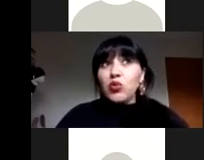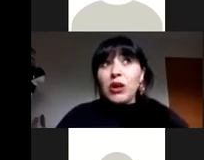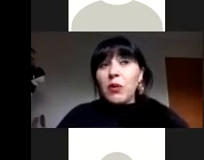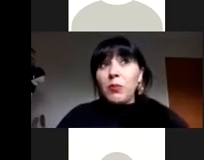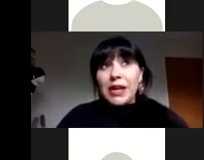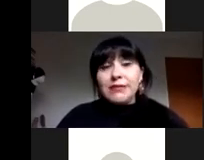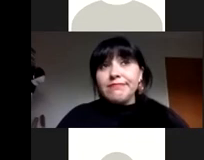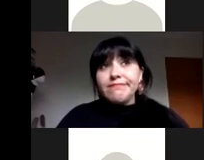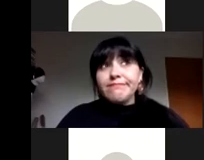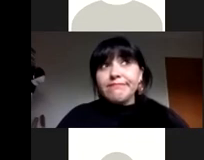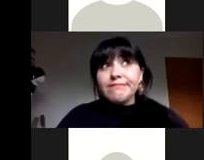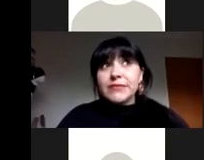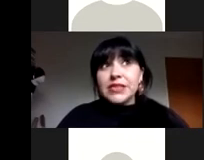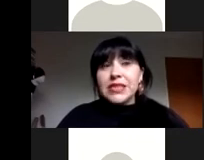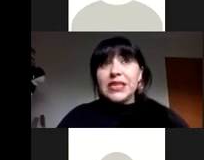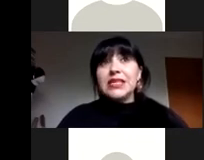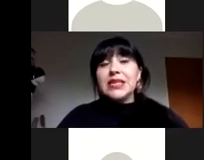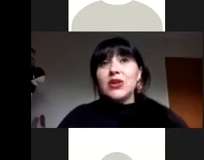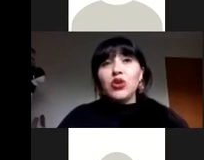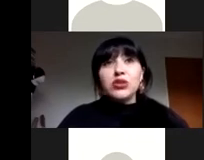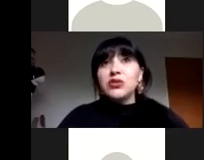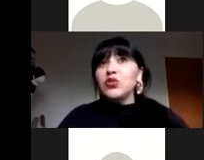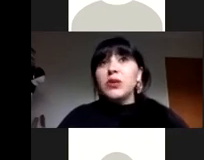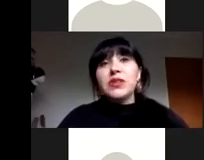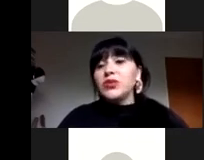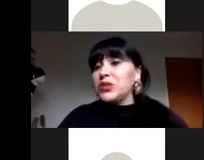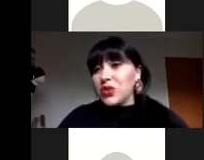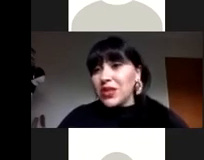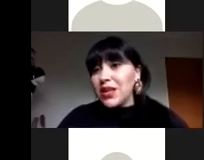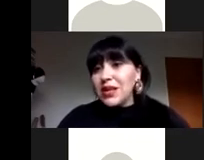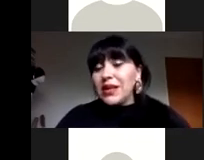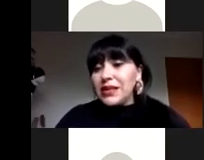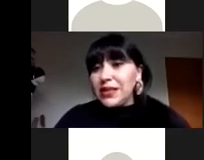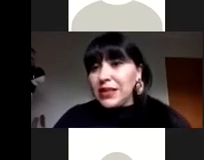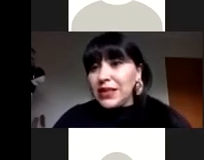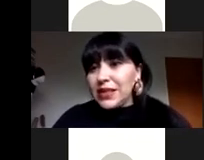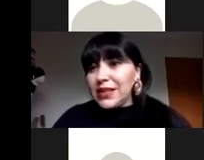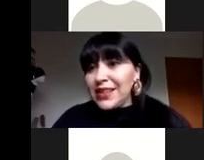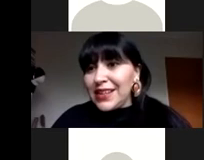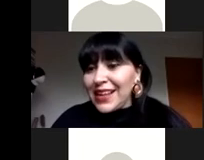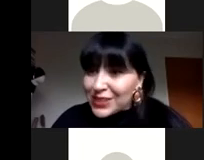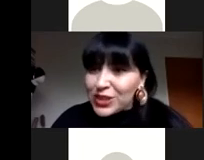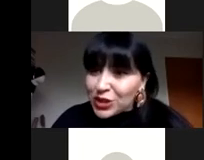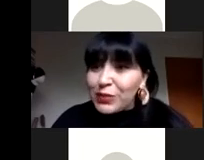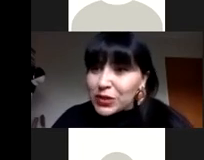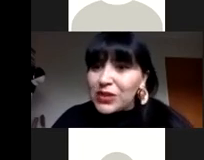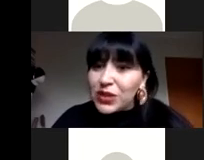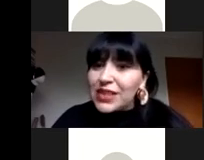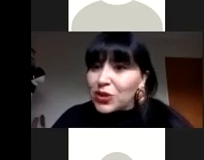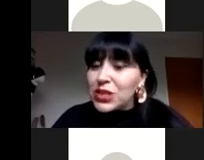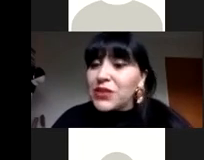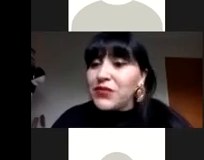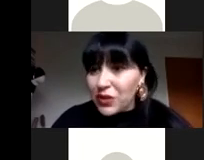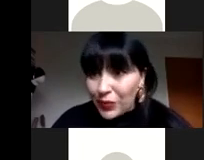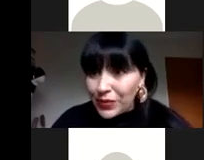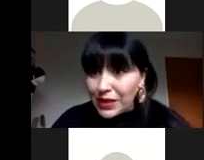cuando uno arma un plan, tiene que conocer súper bien su horizonte, y ese horizonte para ustedes hoy día